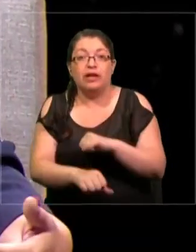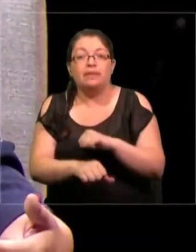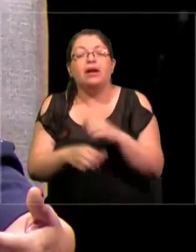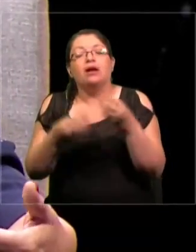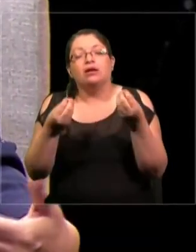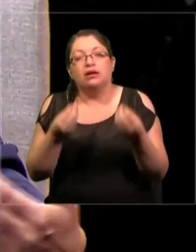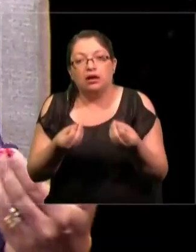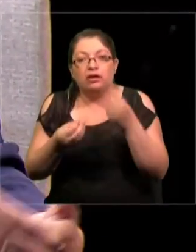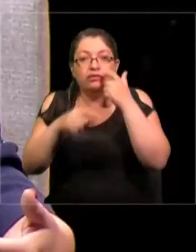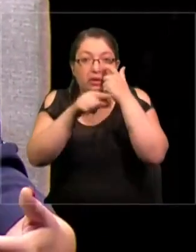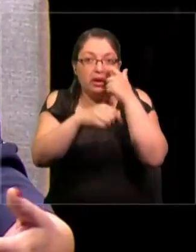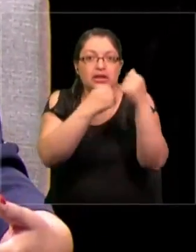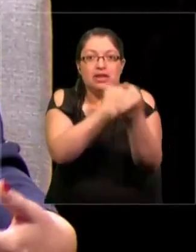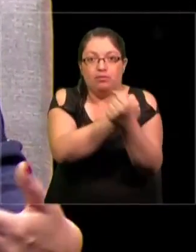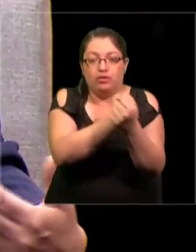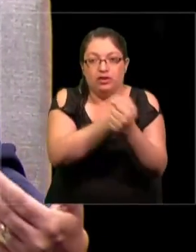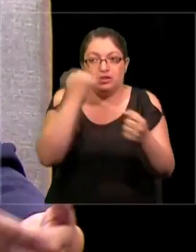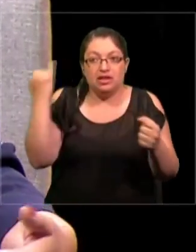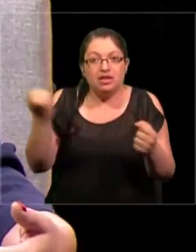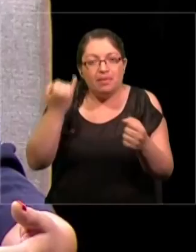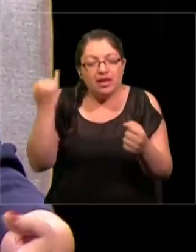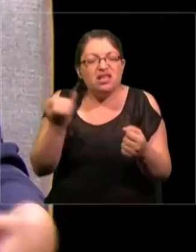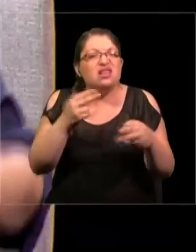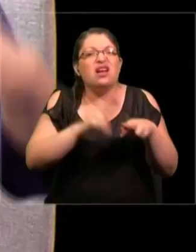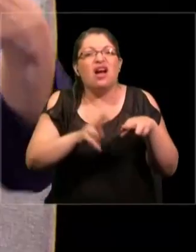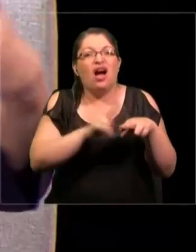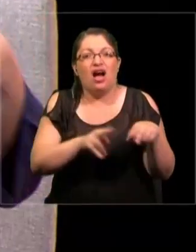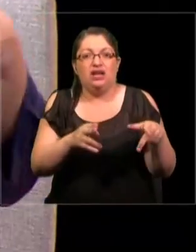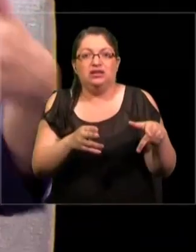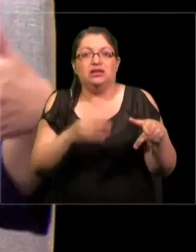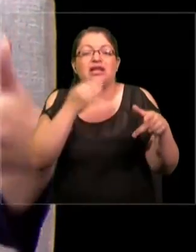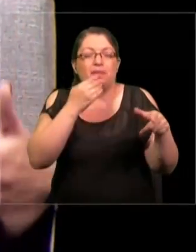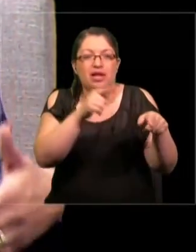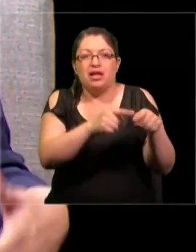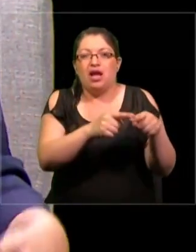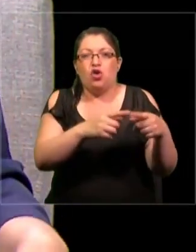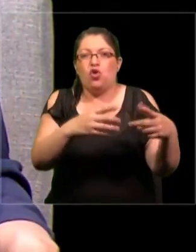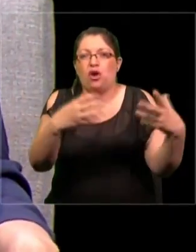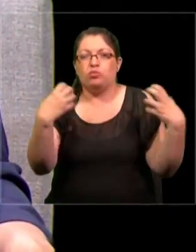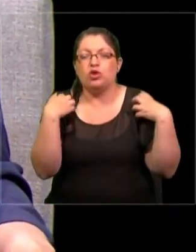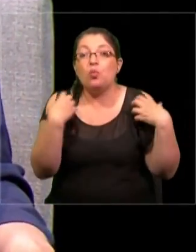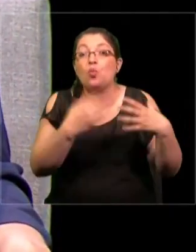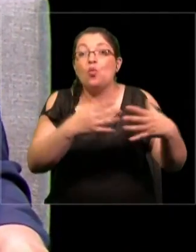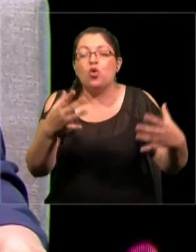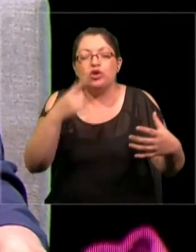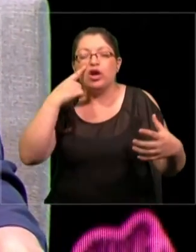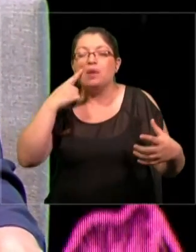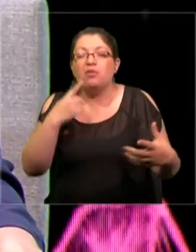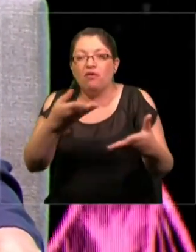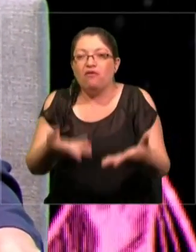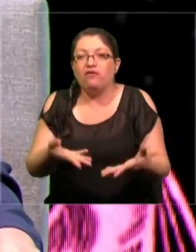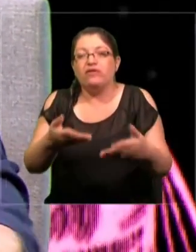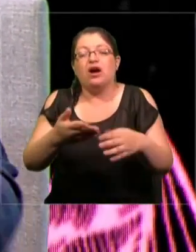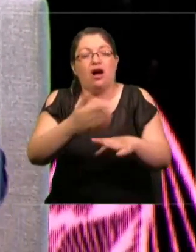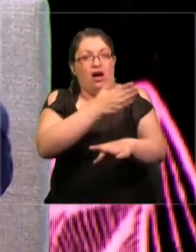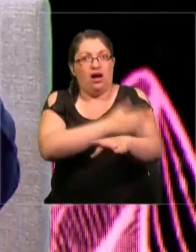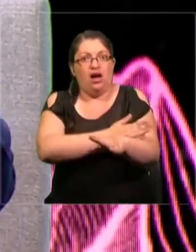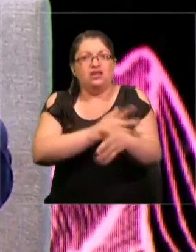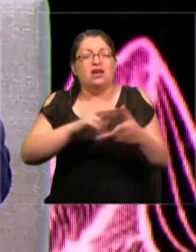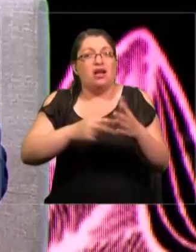Evidentemente, esta policía autónoma nos ha llevado o ha sido parte principal de lo que hemos visto en el estallido.